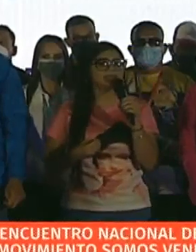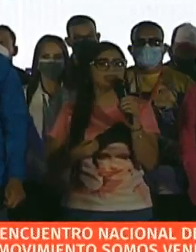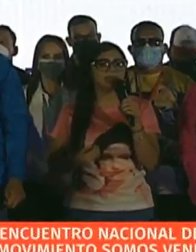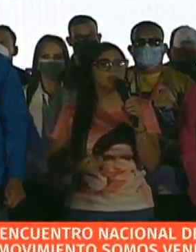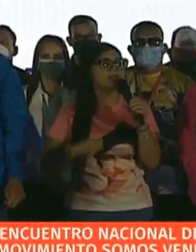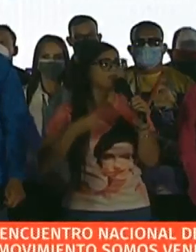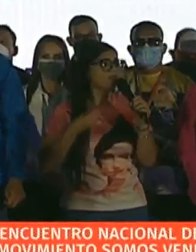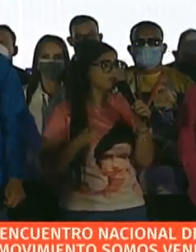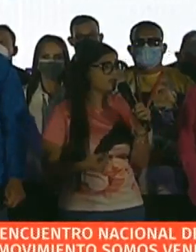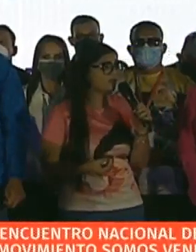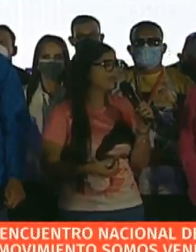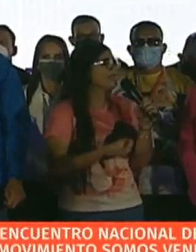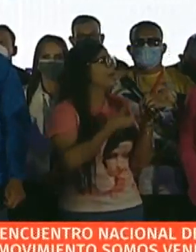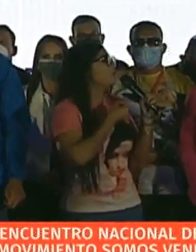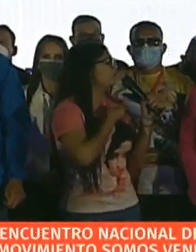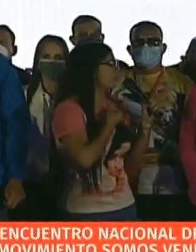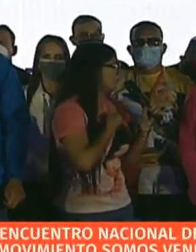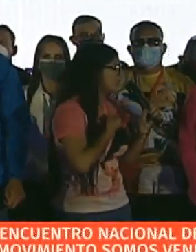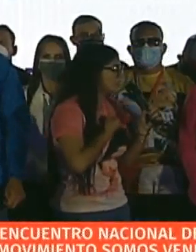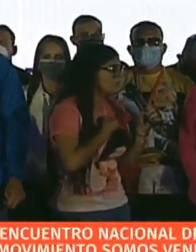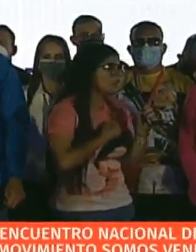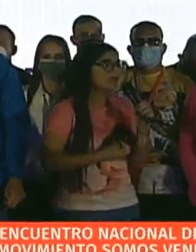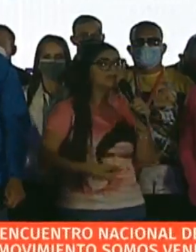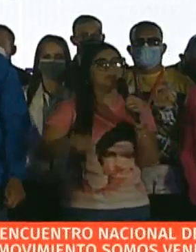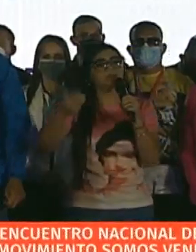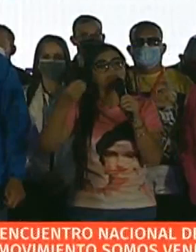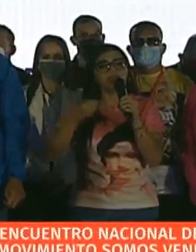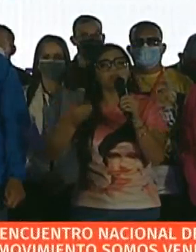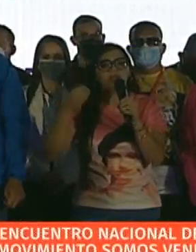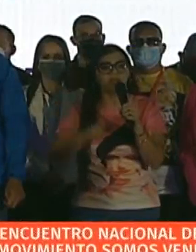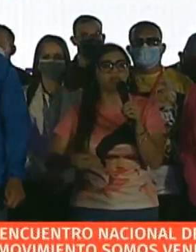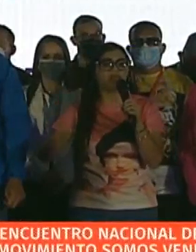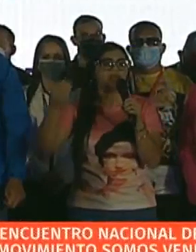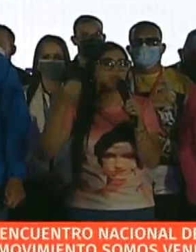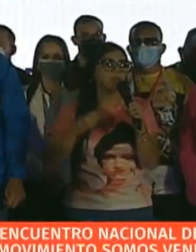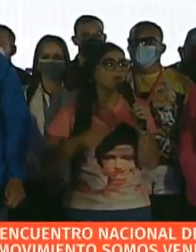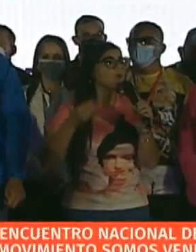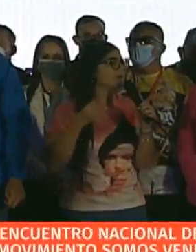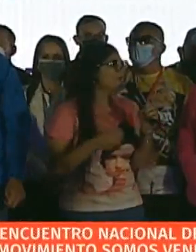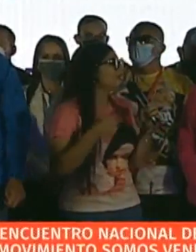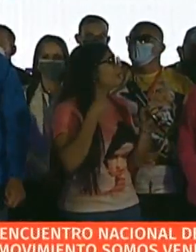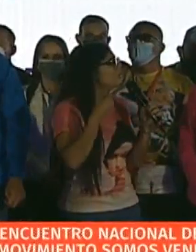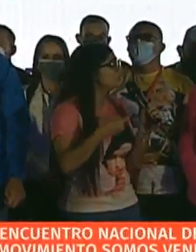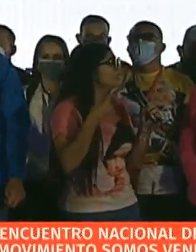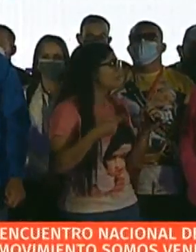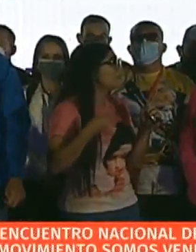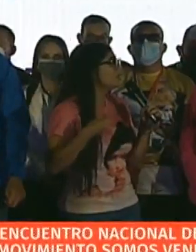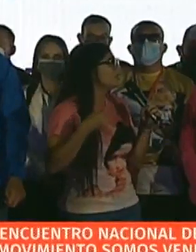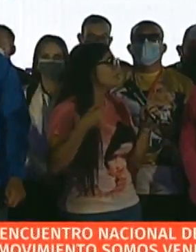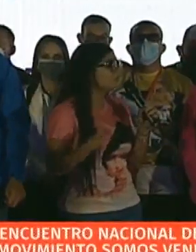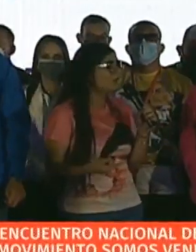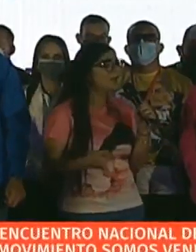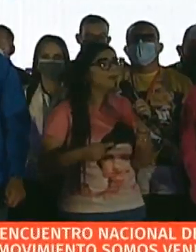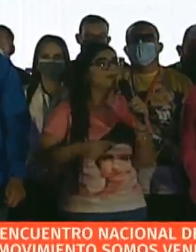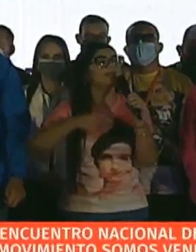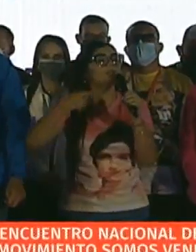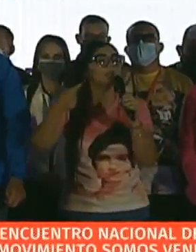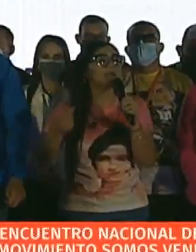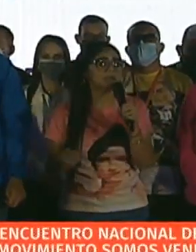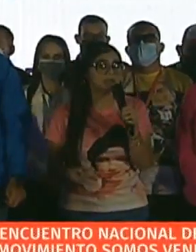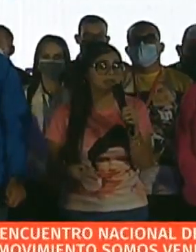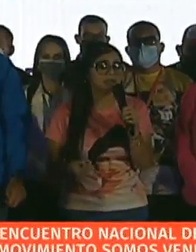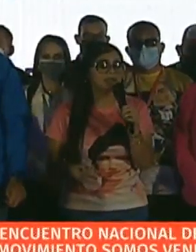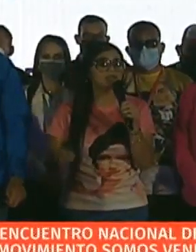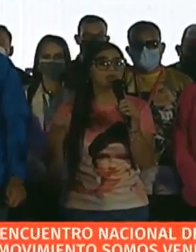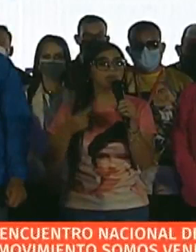pasar también por esa etapa de reflexión y de autorreflexión. Debemos seguir viéndonos en el espejo para ver qué cosas estamos haciendo mal, para